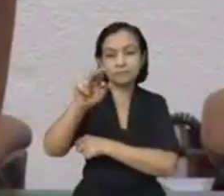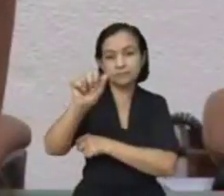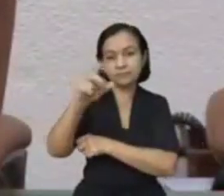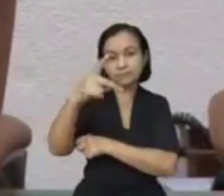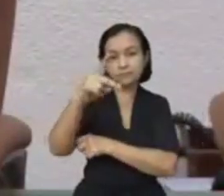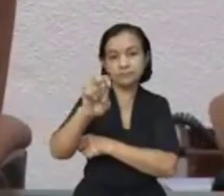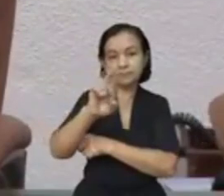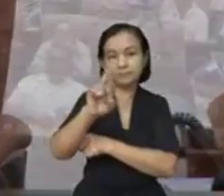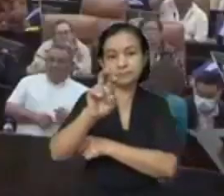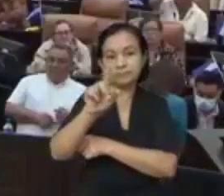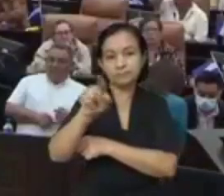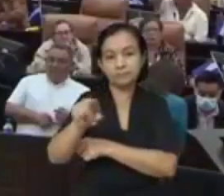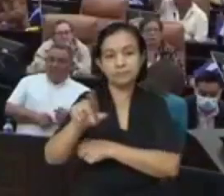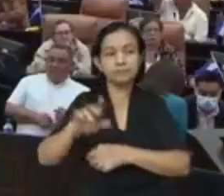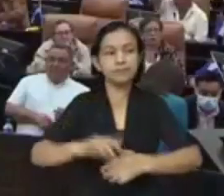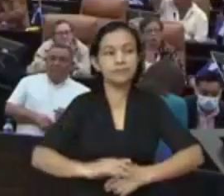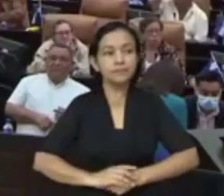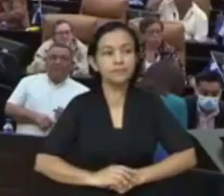Pérez.